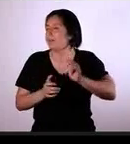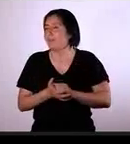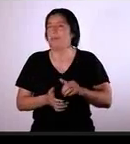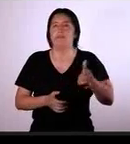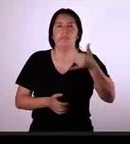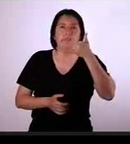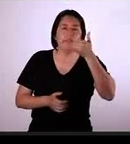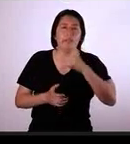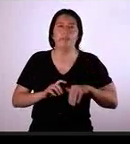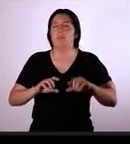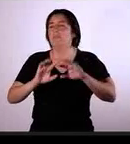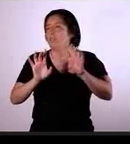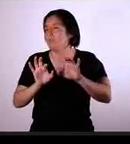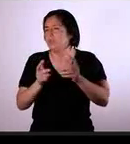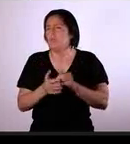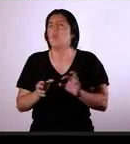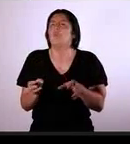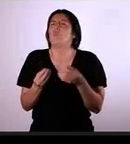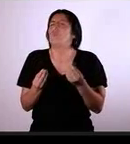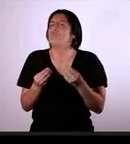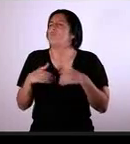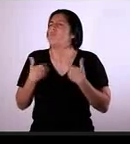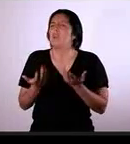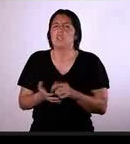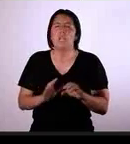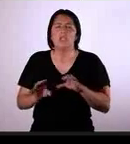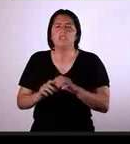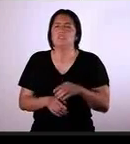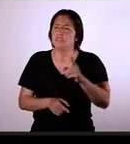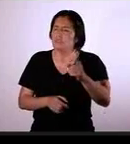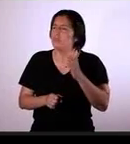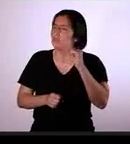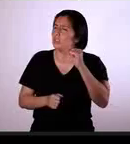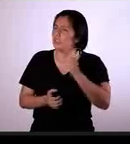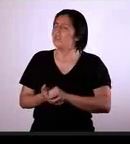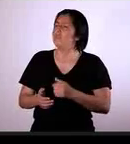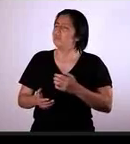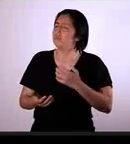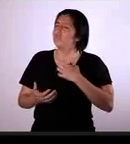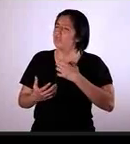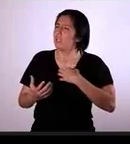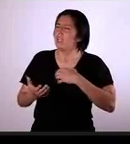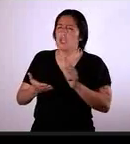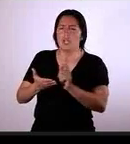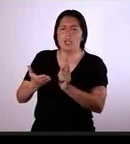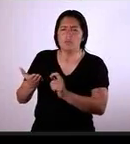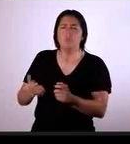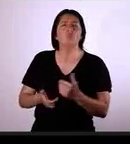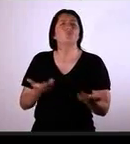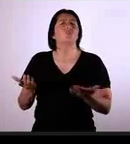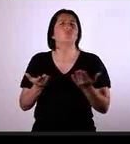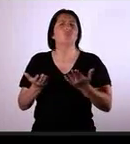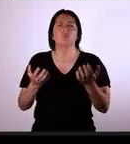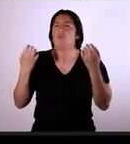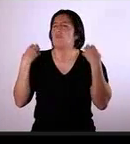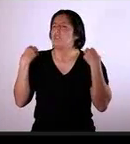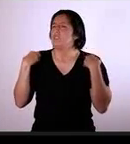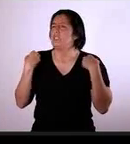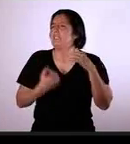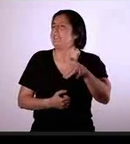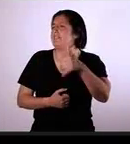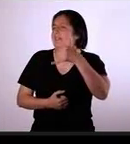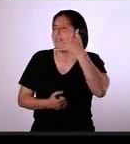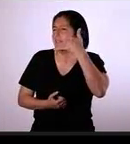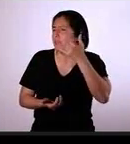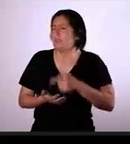hacerlo valer a través del procedimiento de reclamos, dónde están las oficinas y cuáles son los teléfonos de Locitel